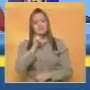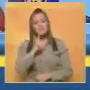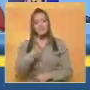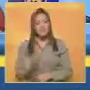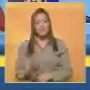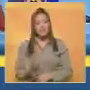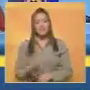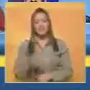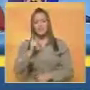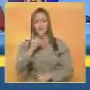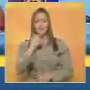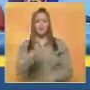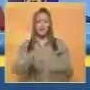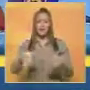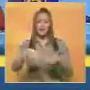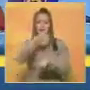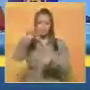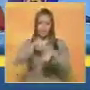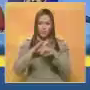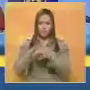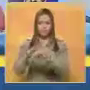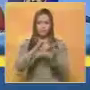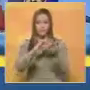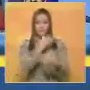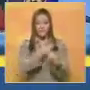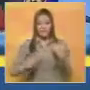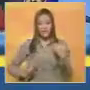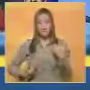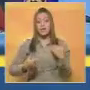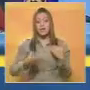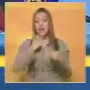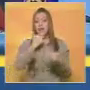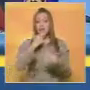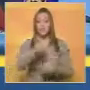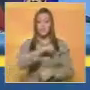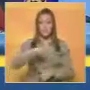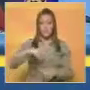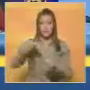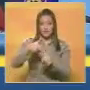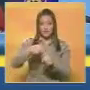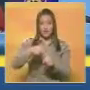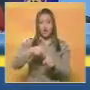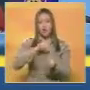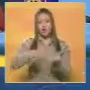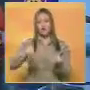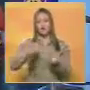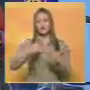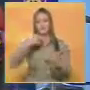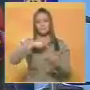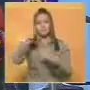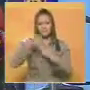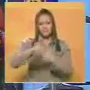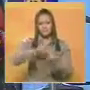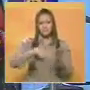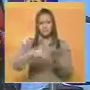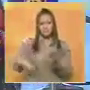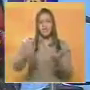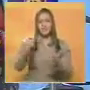categóricamente que de ganar la unidad nacional en las elecciones presidenciales, privatizarán PDVSA y eliminarán los programas sociales que esta empresa mantiene.